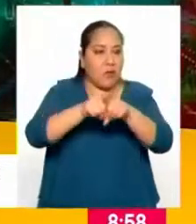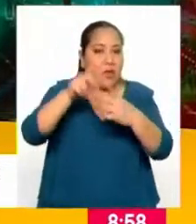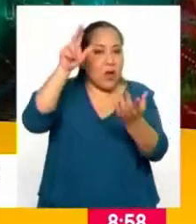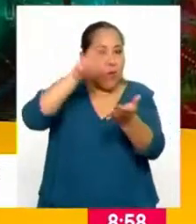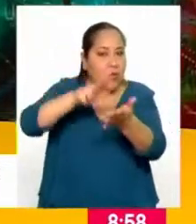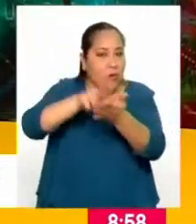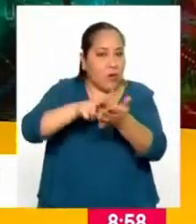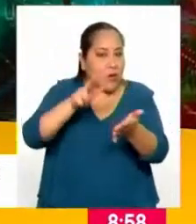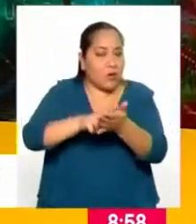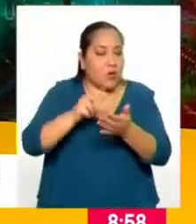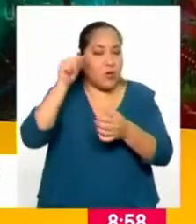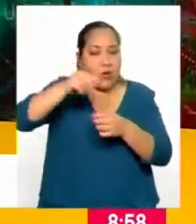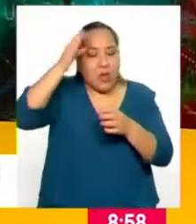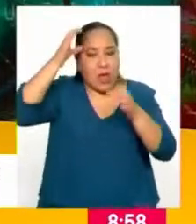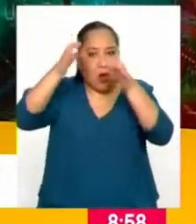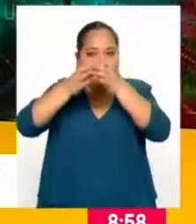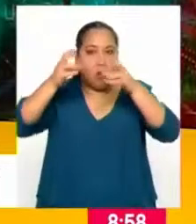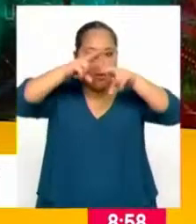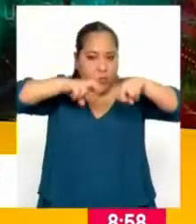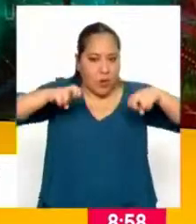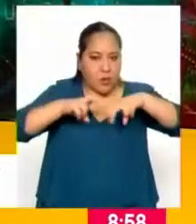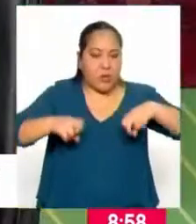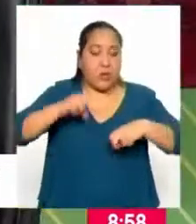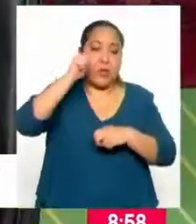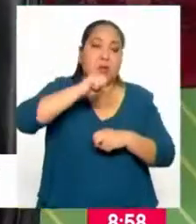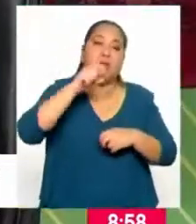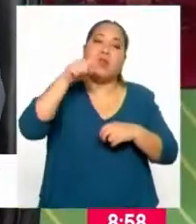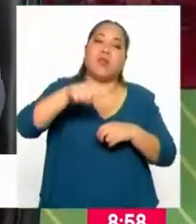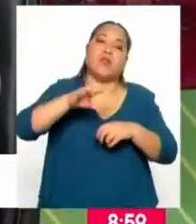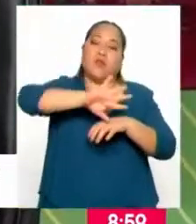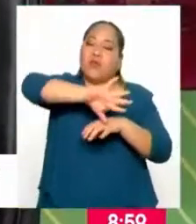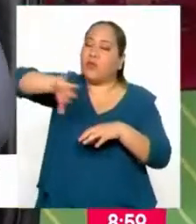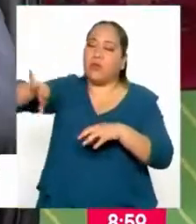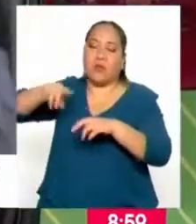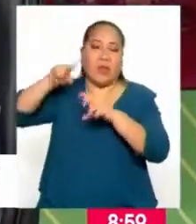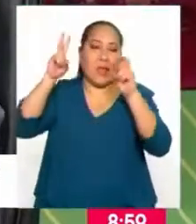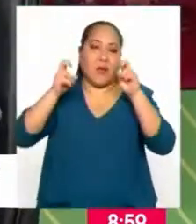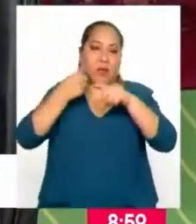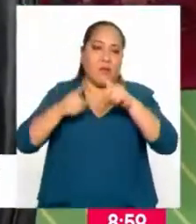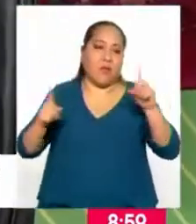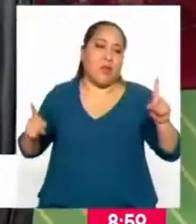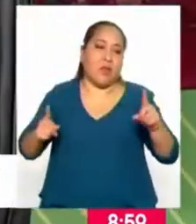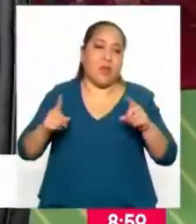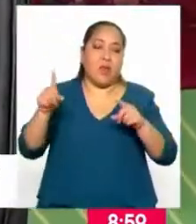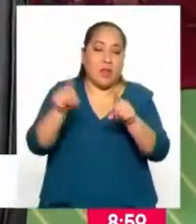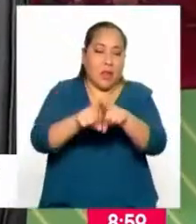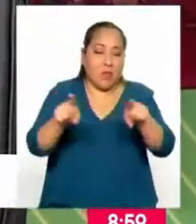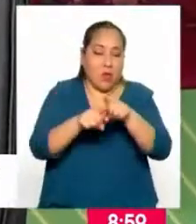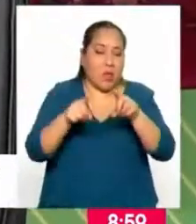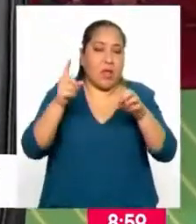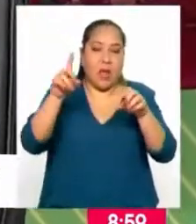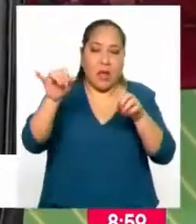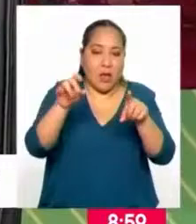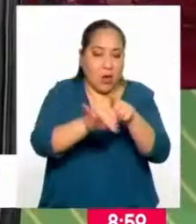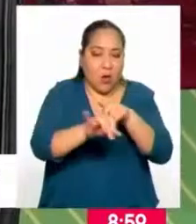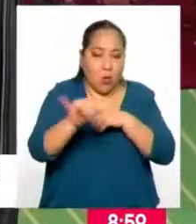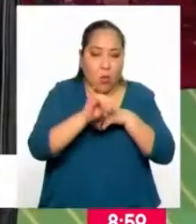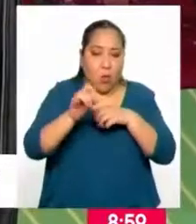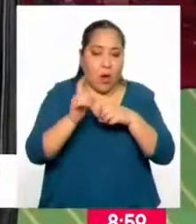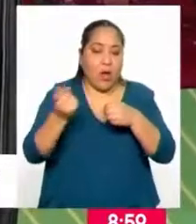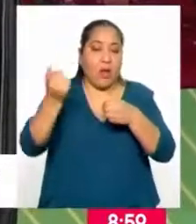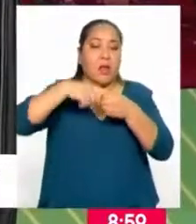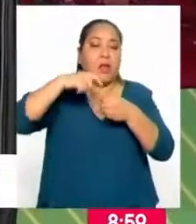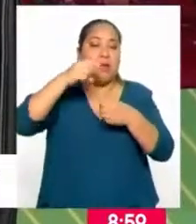aprobación por parte del Congreso para ser investigados. Por supuesto, pero eso es un caso distinto. Aun cuando estén en la misma denuncia constitucional, el caso